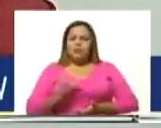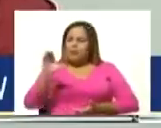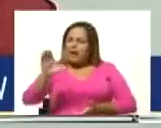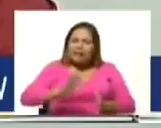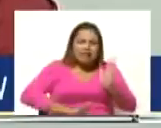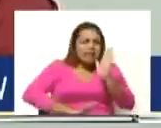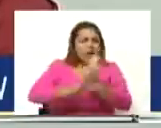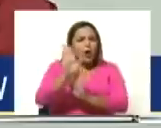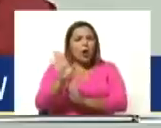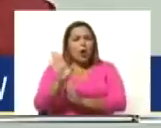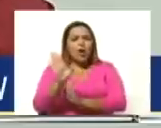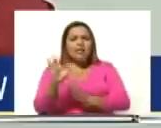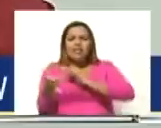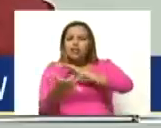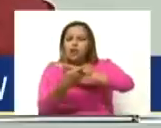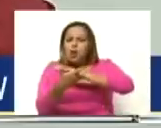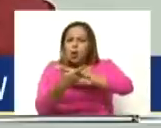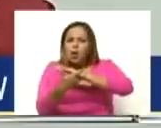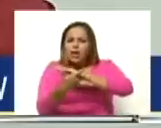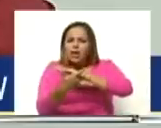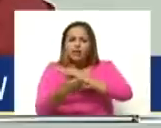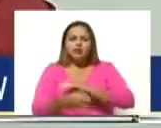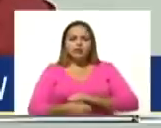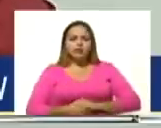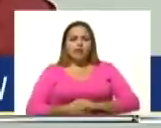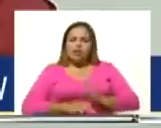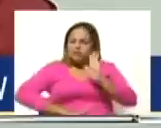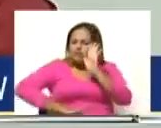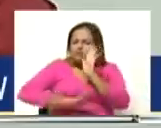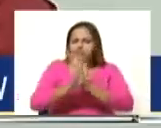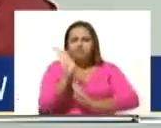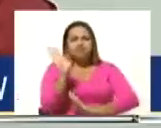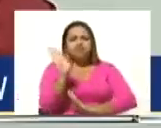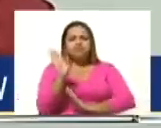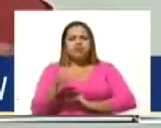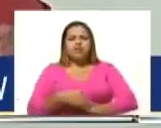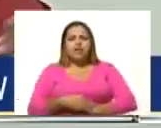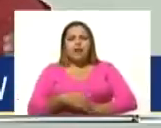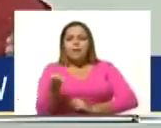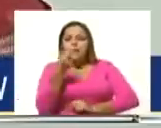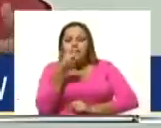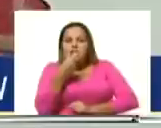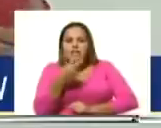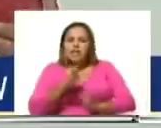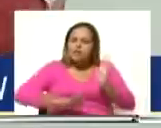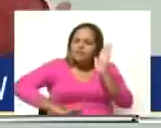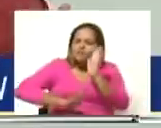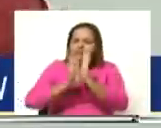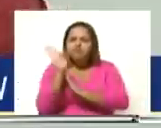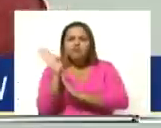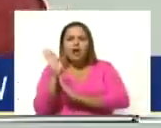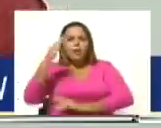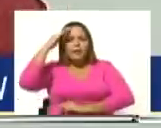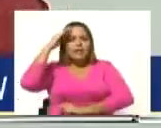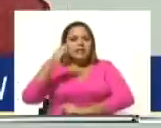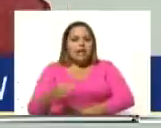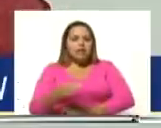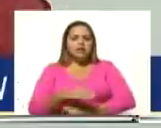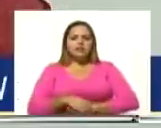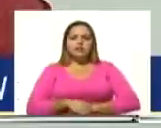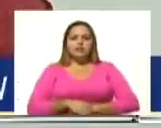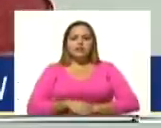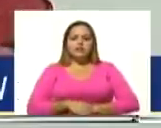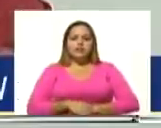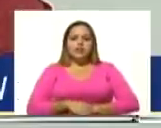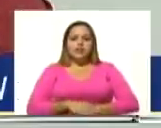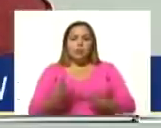desarrollado altamente en tecnología, desarrollado altamente en medicina, desarrollado altamente en lo militar,